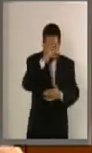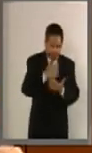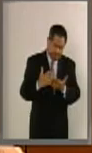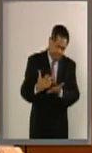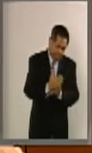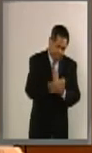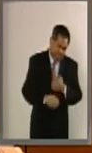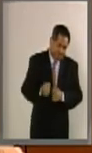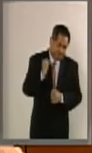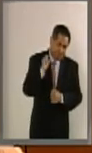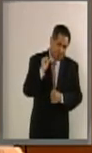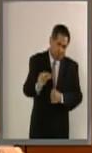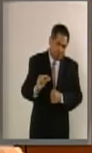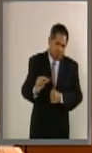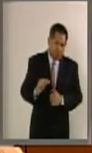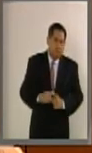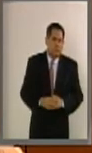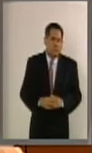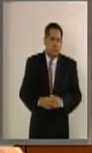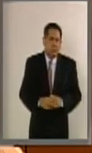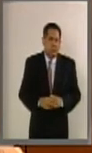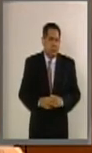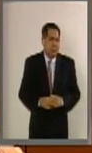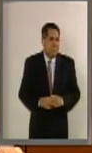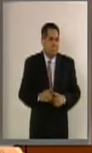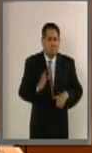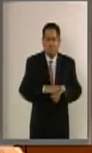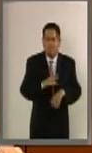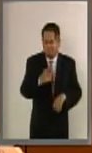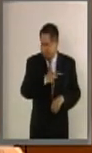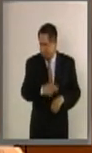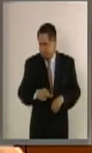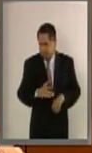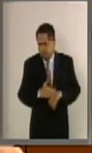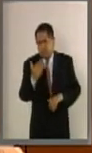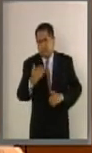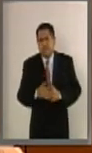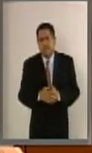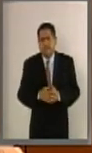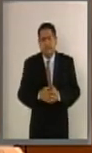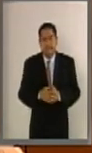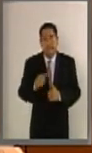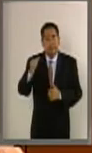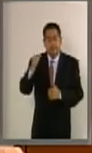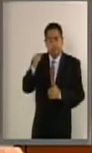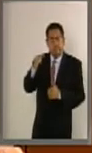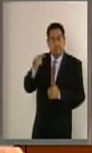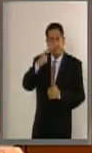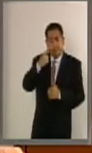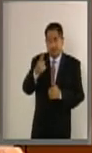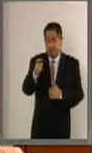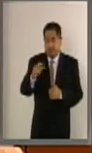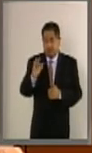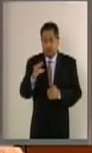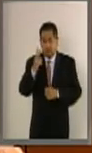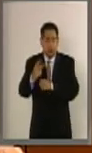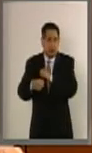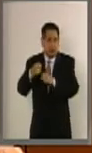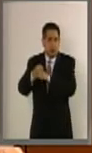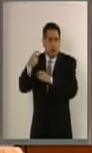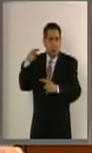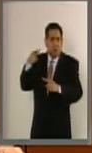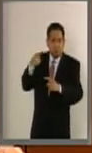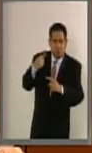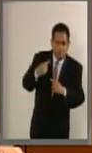53,400,000 mexicanos. ¿Y por qué somos tan pobres? Porque en los últimos 142 años no